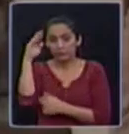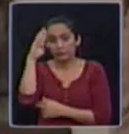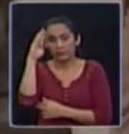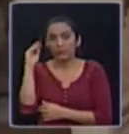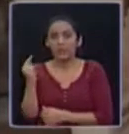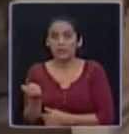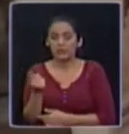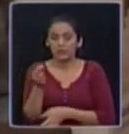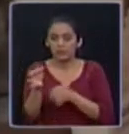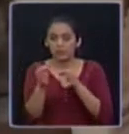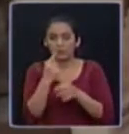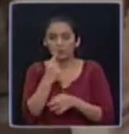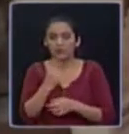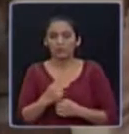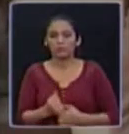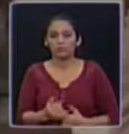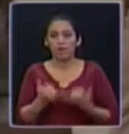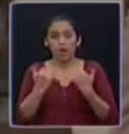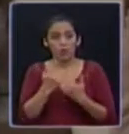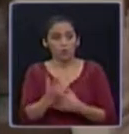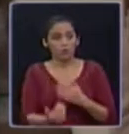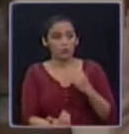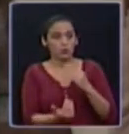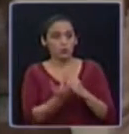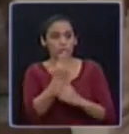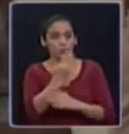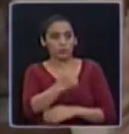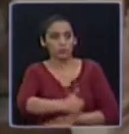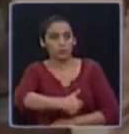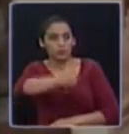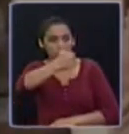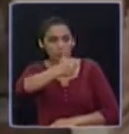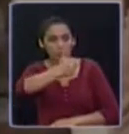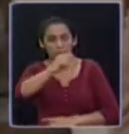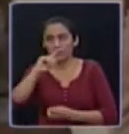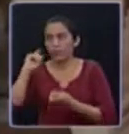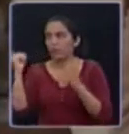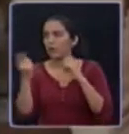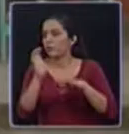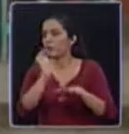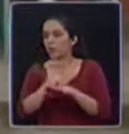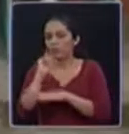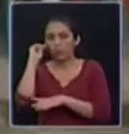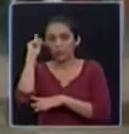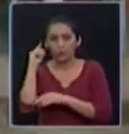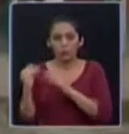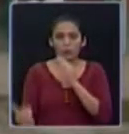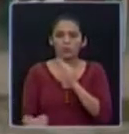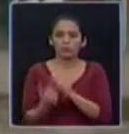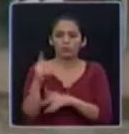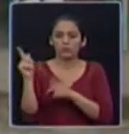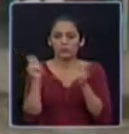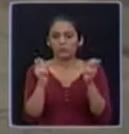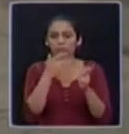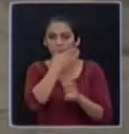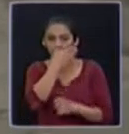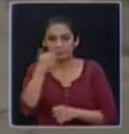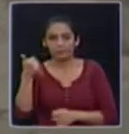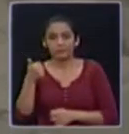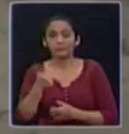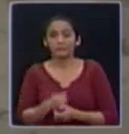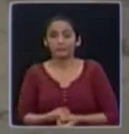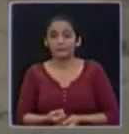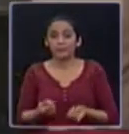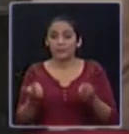Que representan el cambio de modelo de gobierno en aras del bienestar del pueblo ecuatoriano. En la misma asamblea se decidió que vigilarán